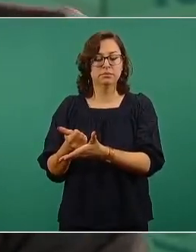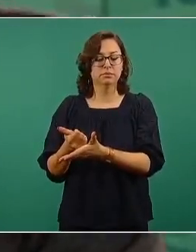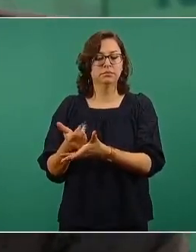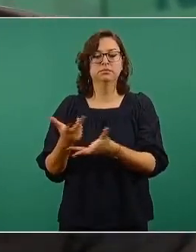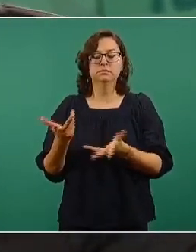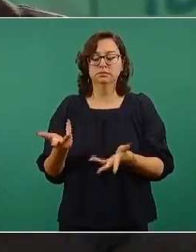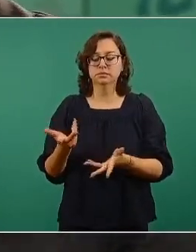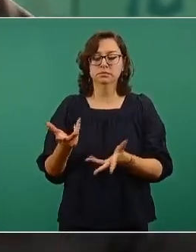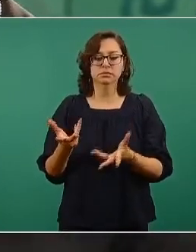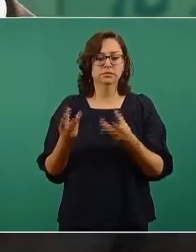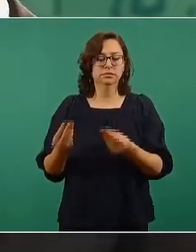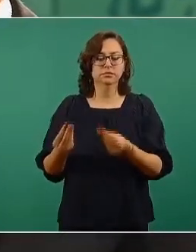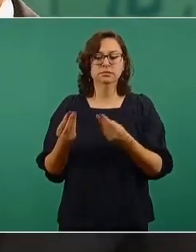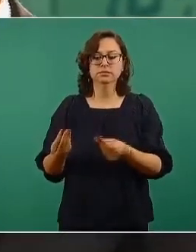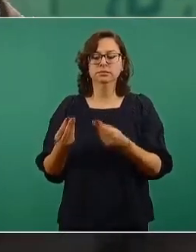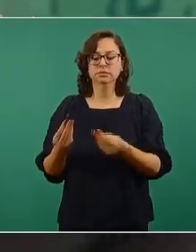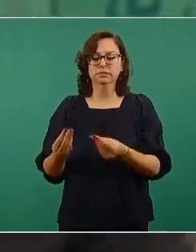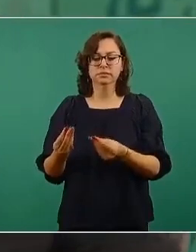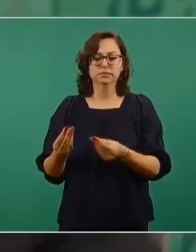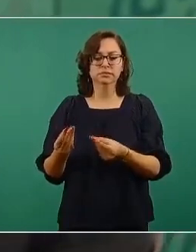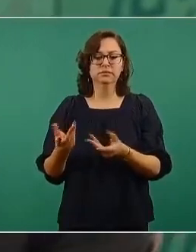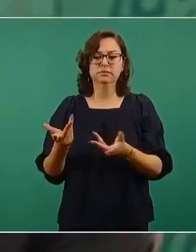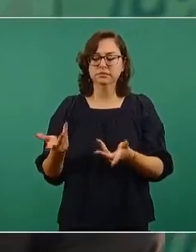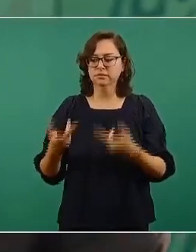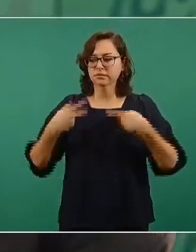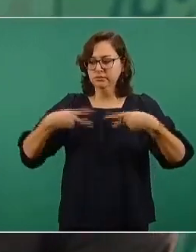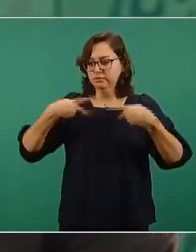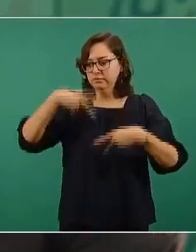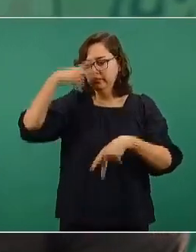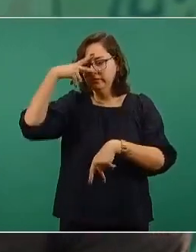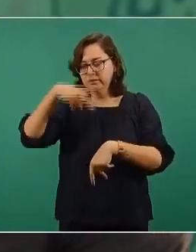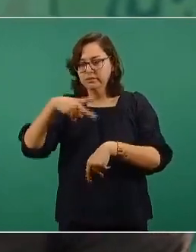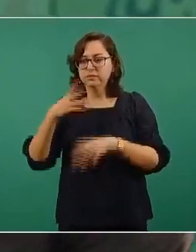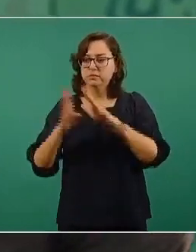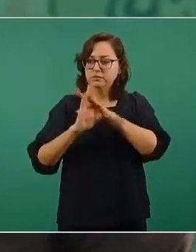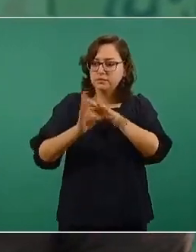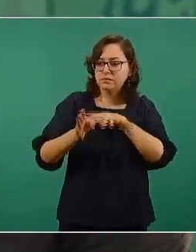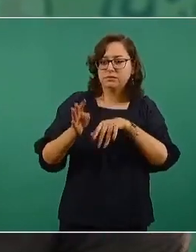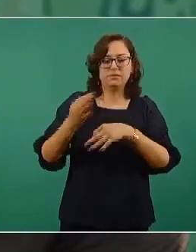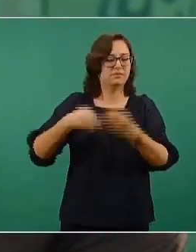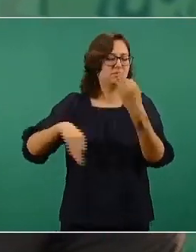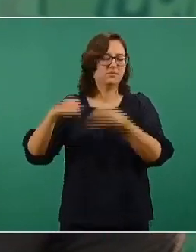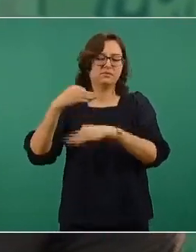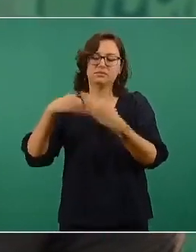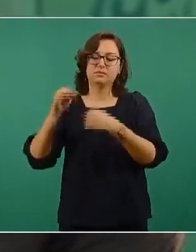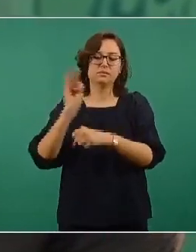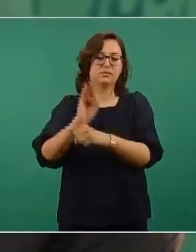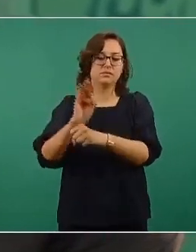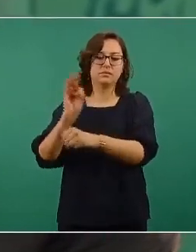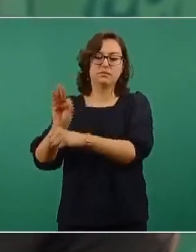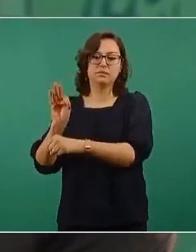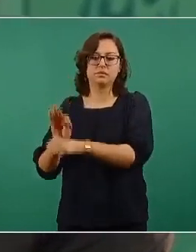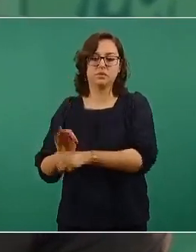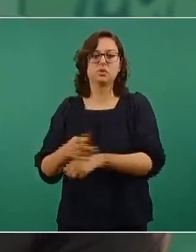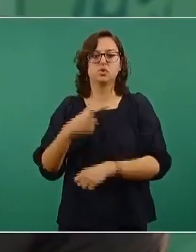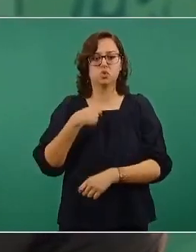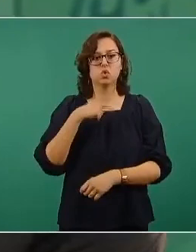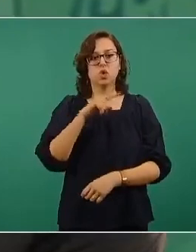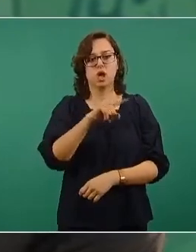ayudaba mucho a los mexicanos y a todos los migrantes. Lo conocí